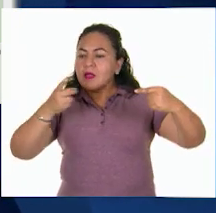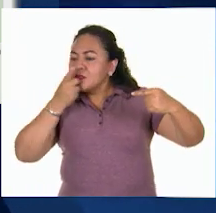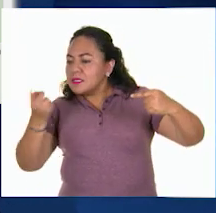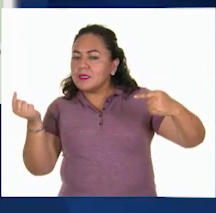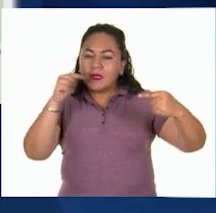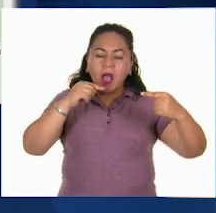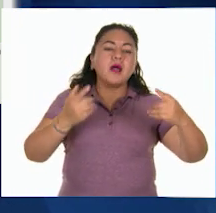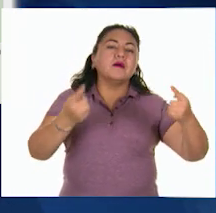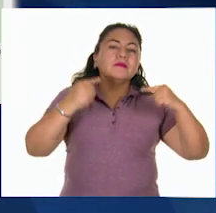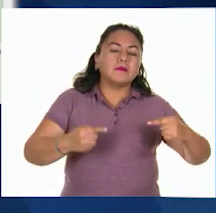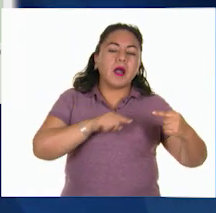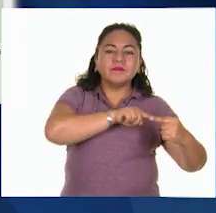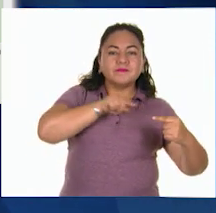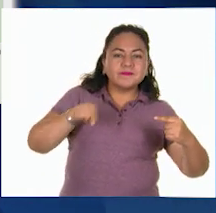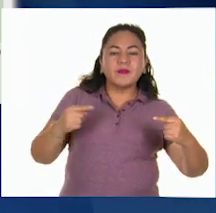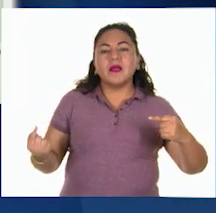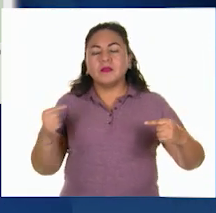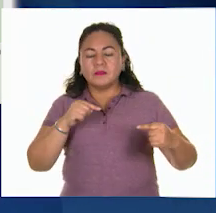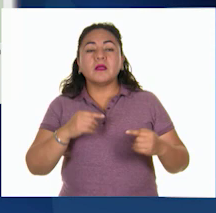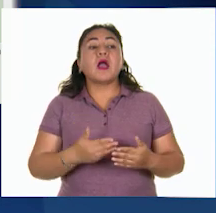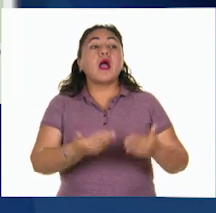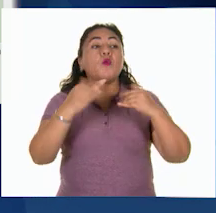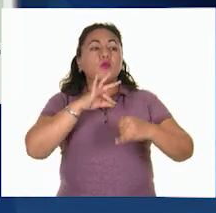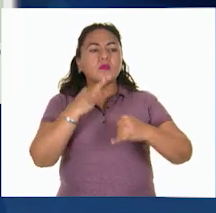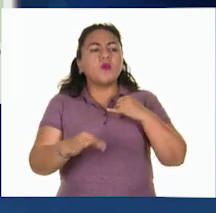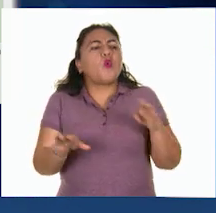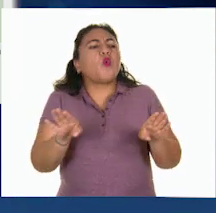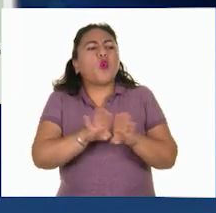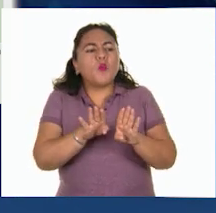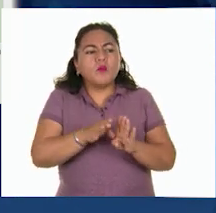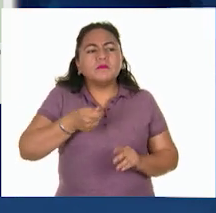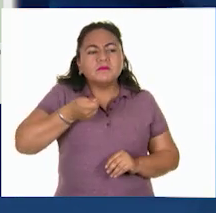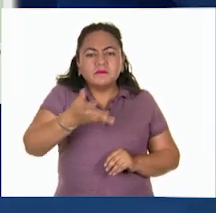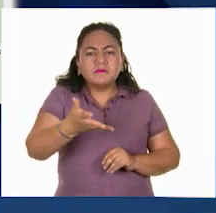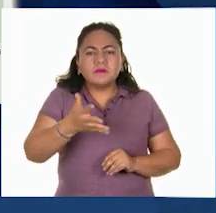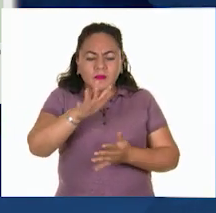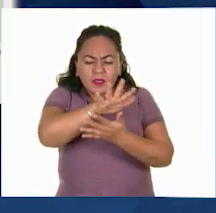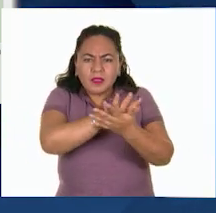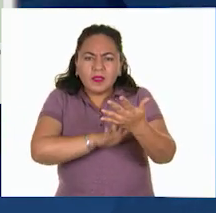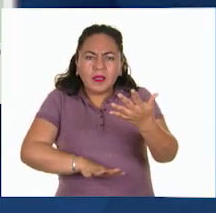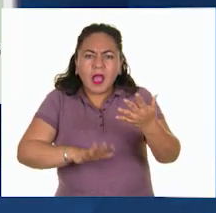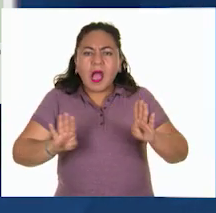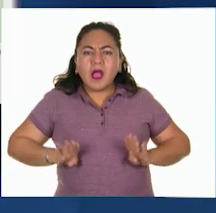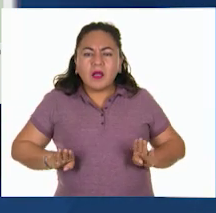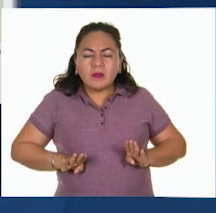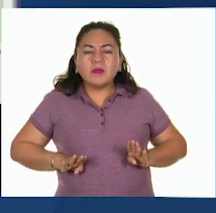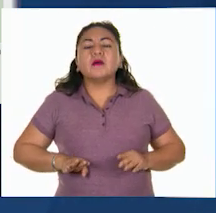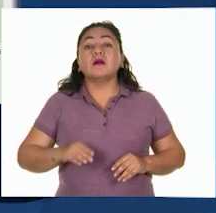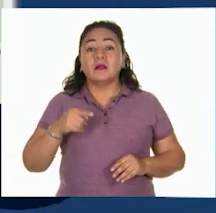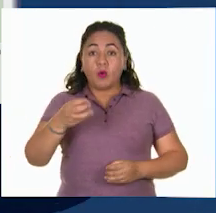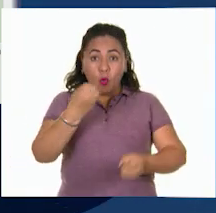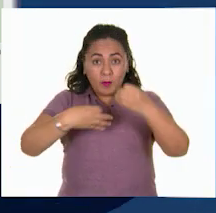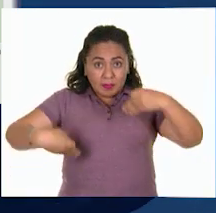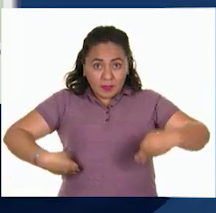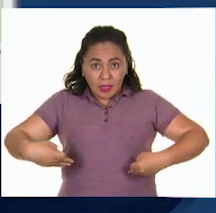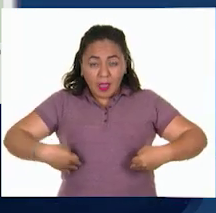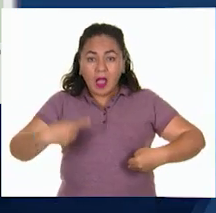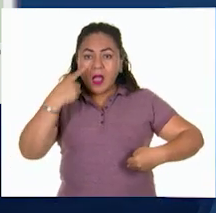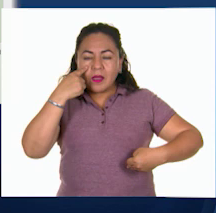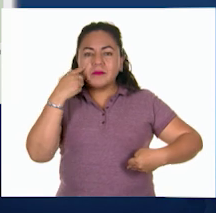pregunta dice, ¿cómo se denominan las partes de que se compone el texto? En la obra de teatro se